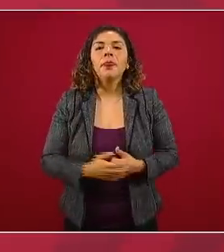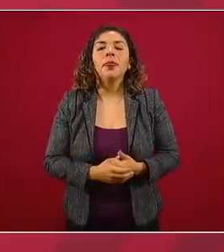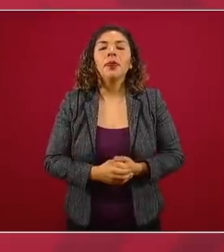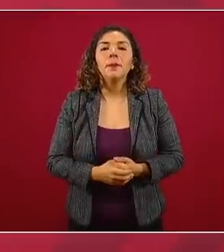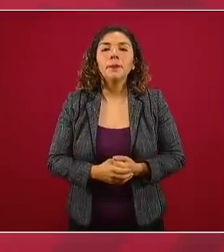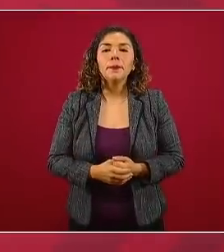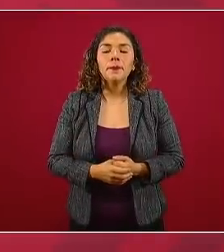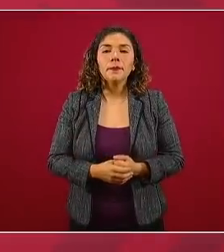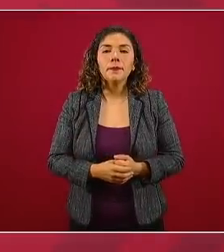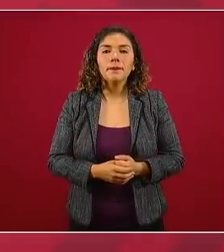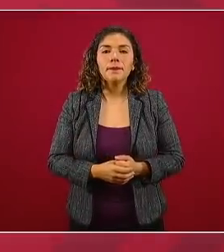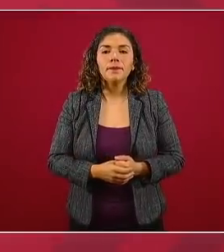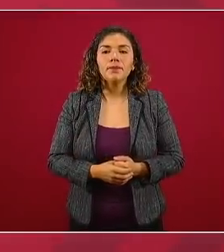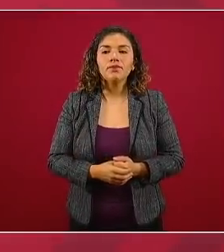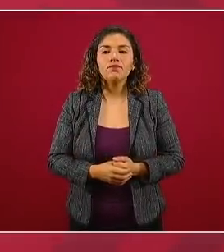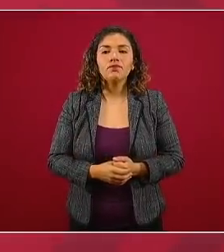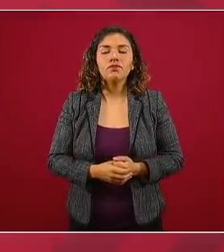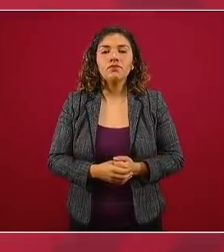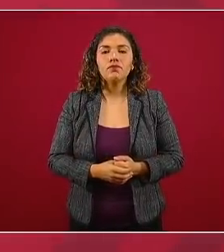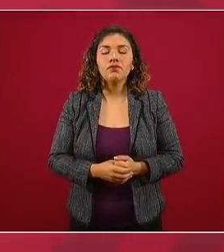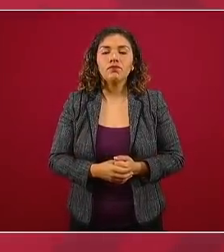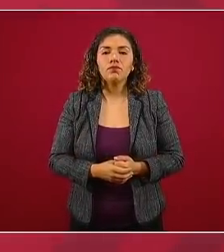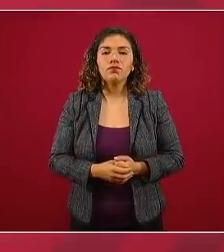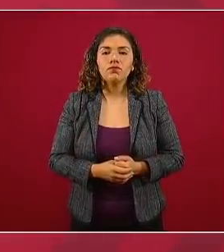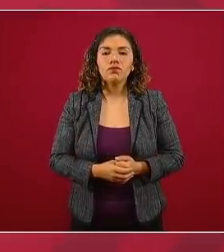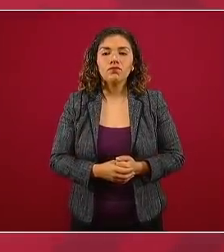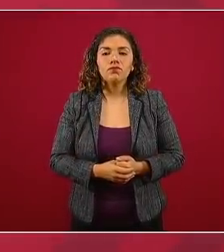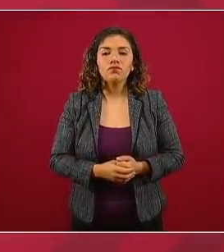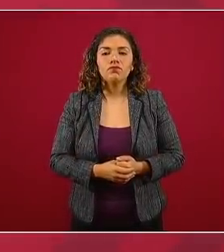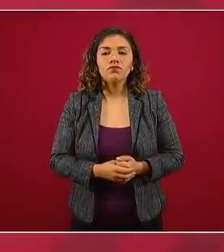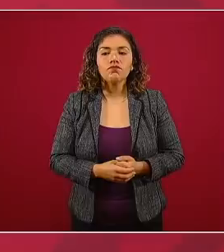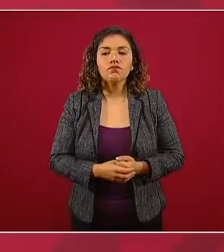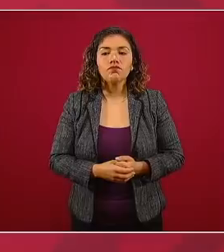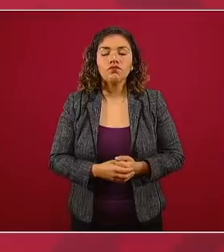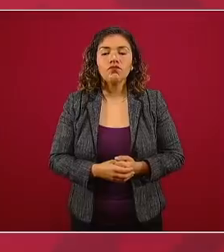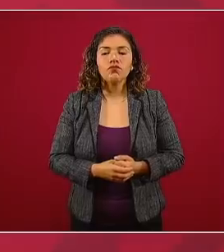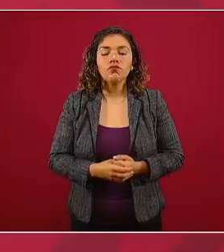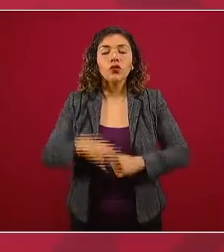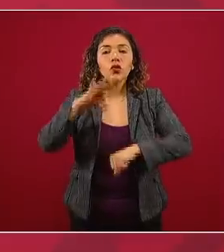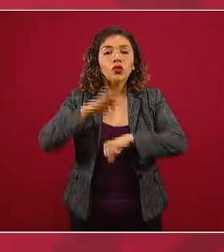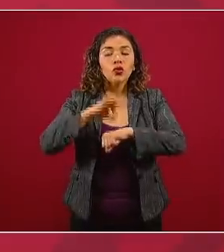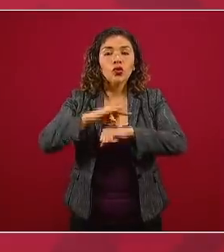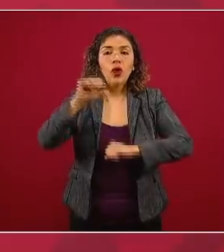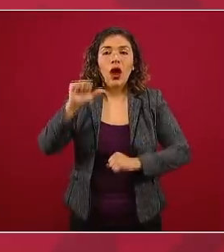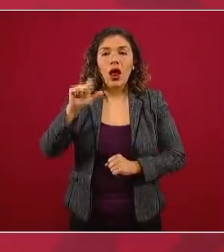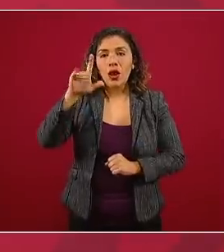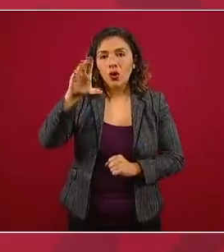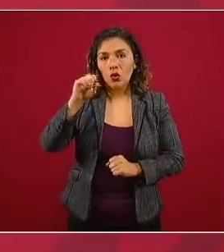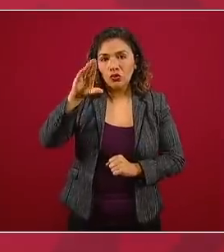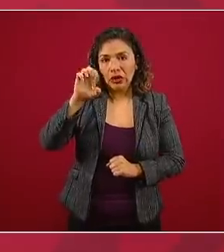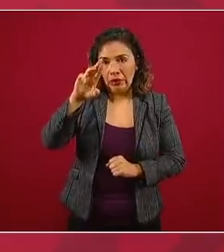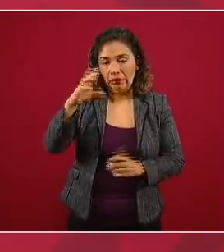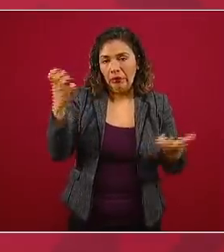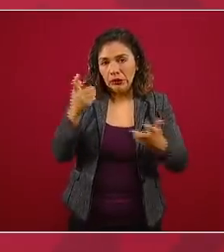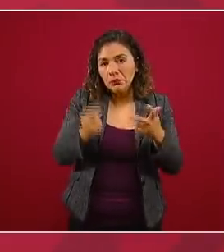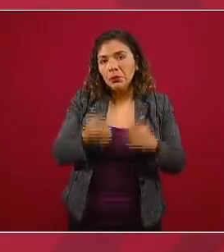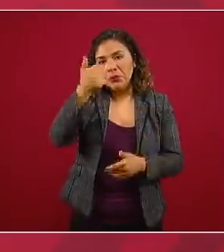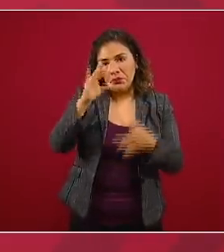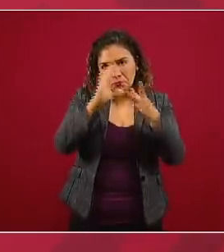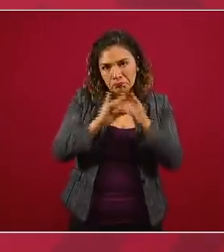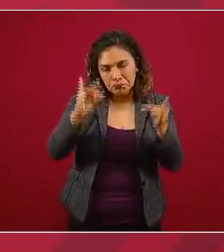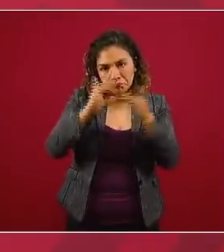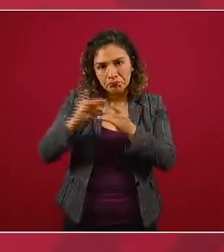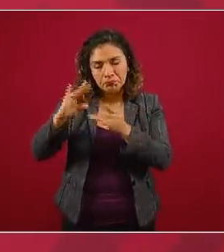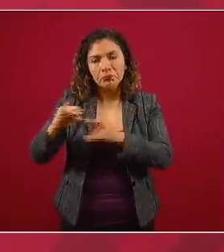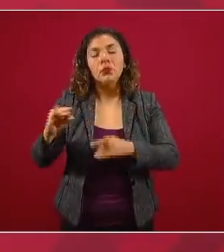va a informar el doctor alcocer va a introducir y